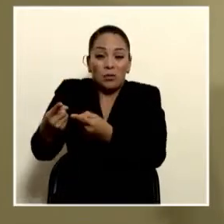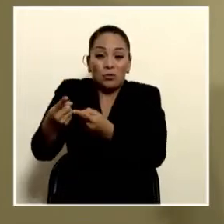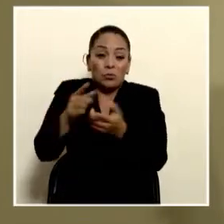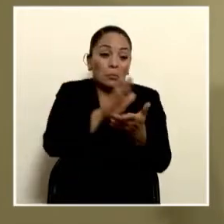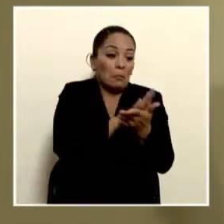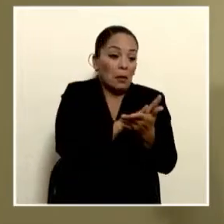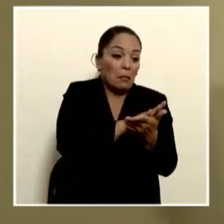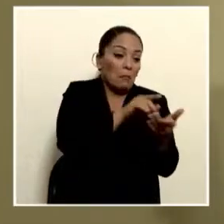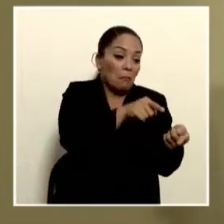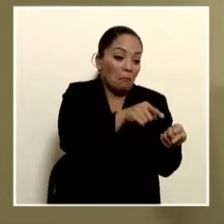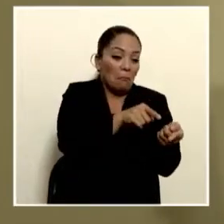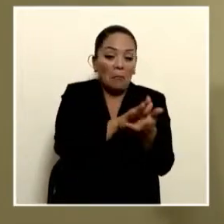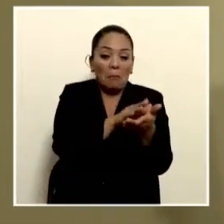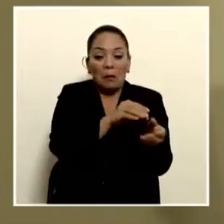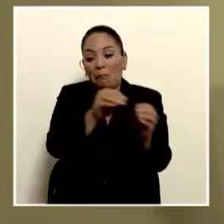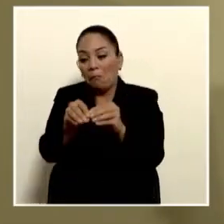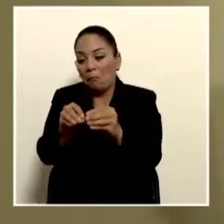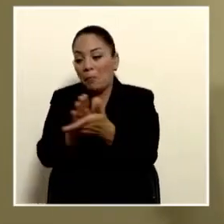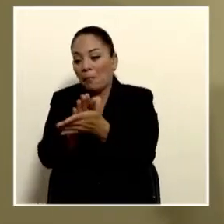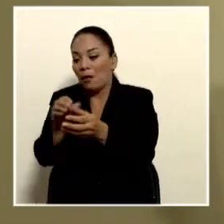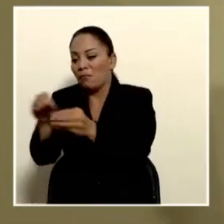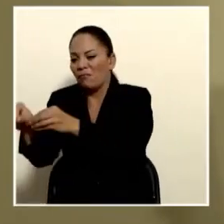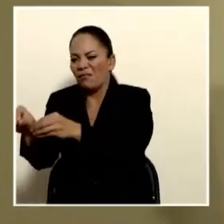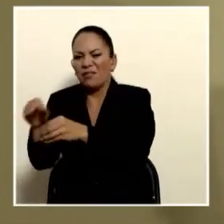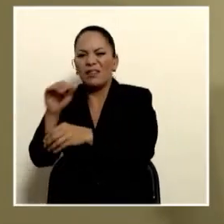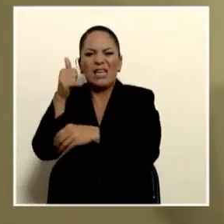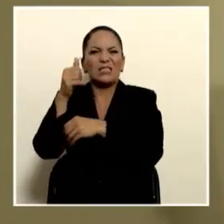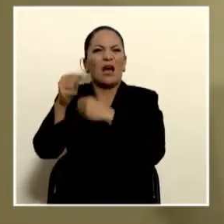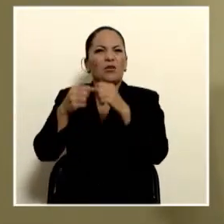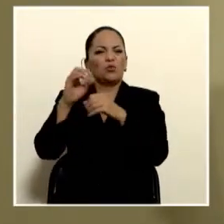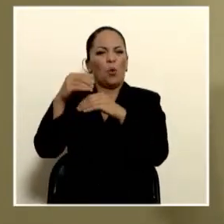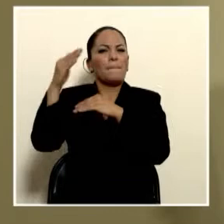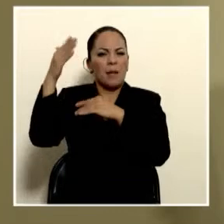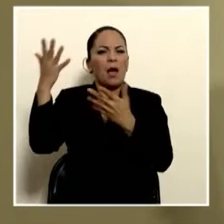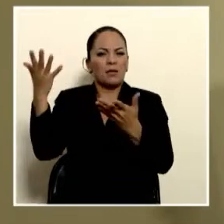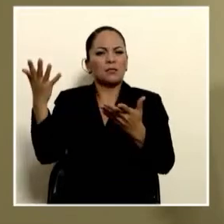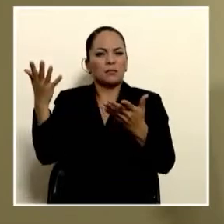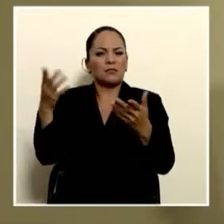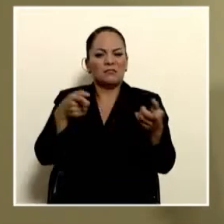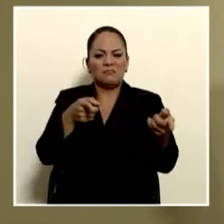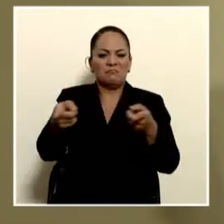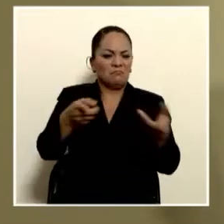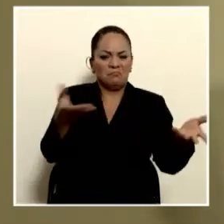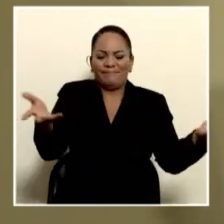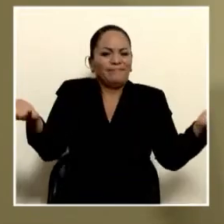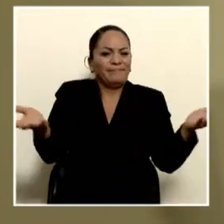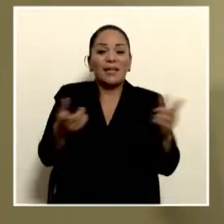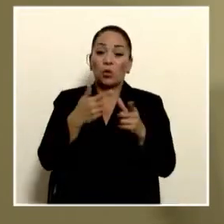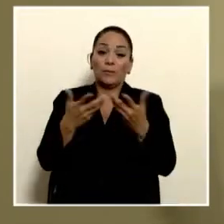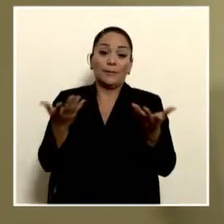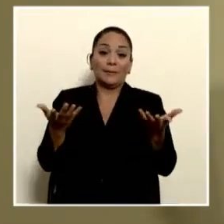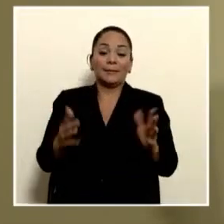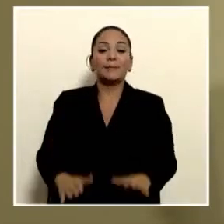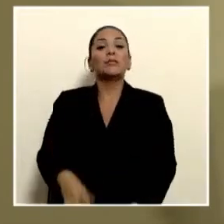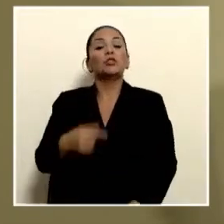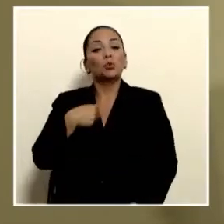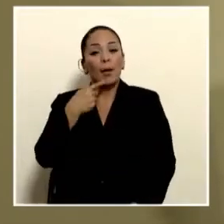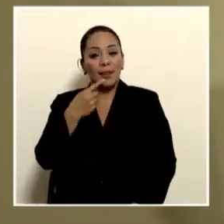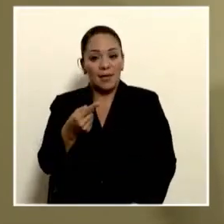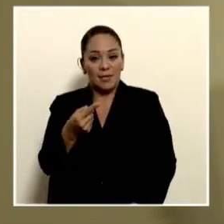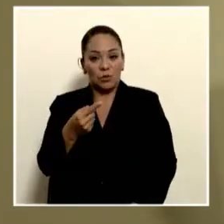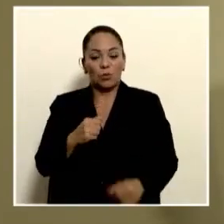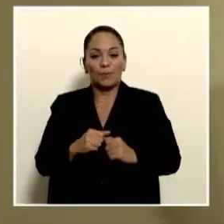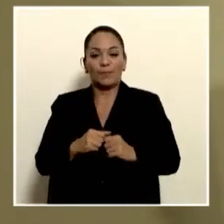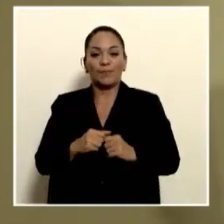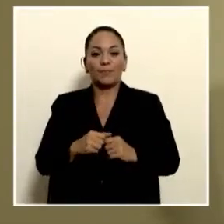esto, 10 años tal vez, o más. Entonces, como yo he dicho,